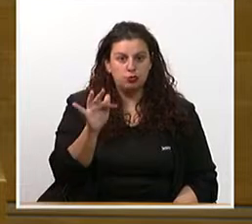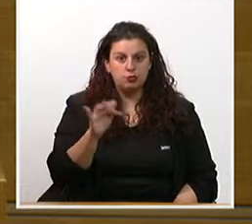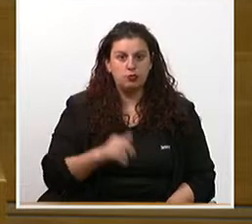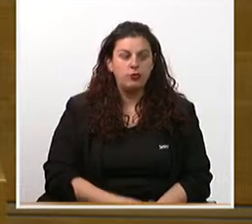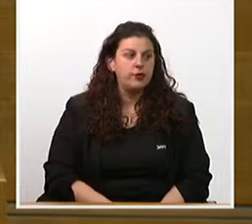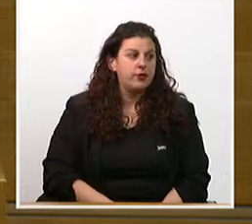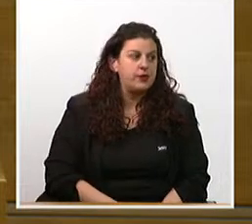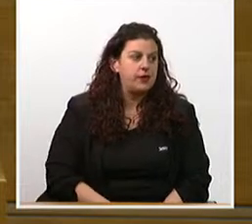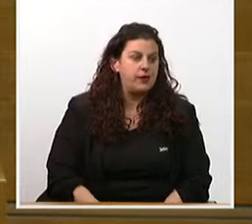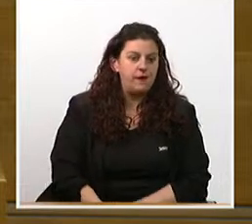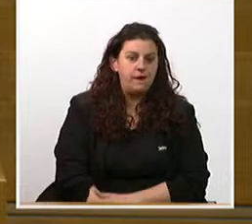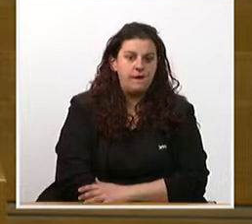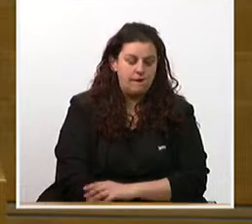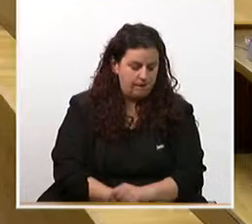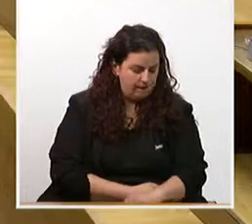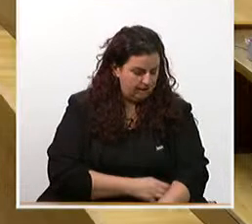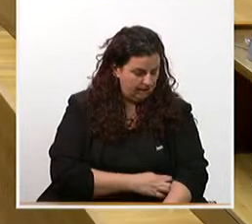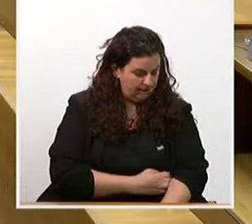Carlos